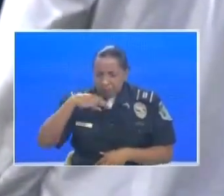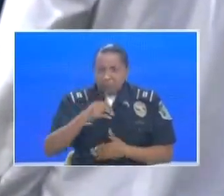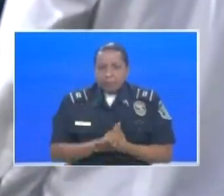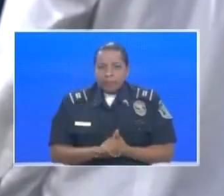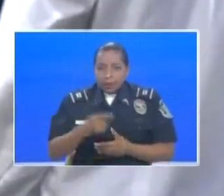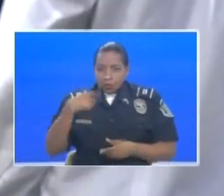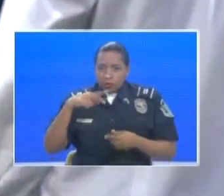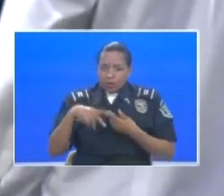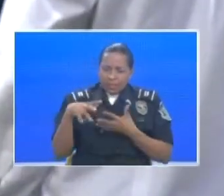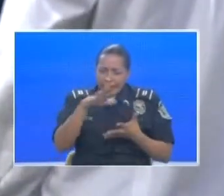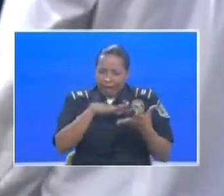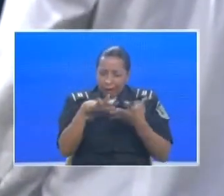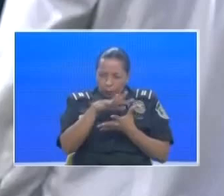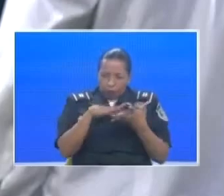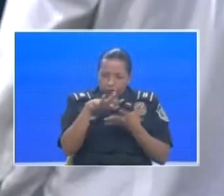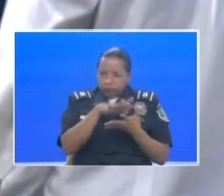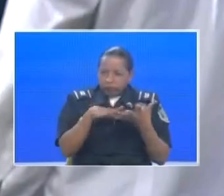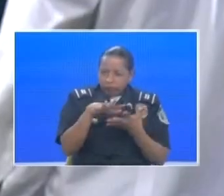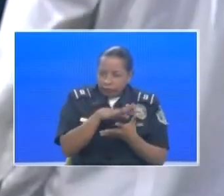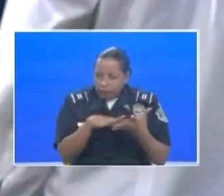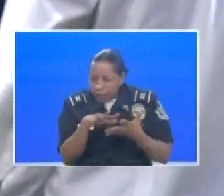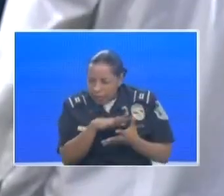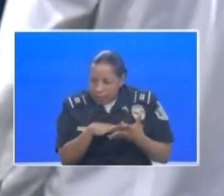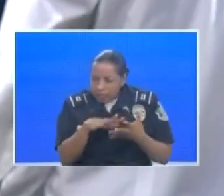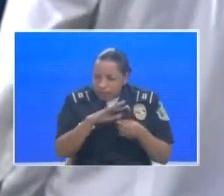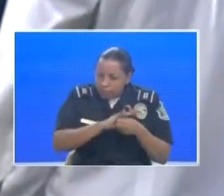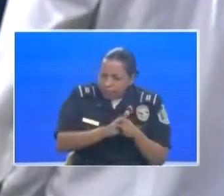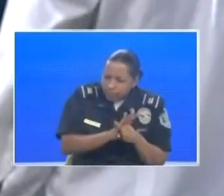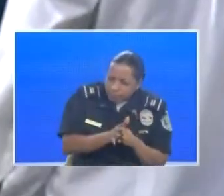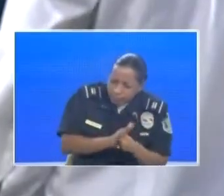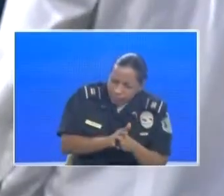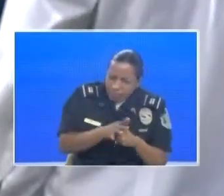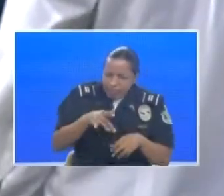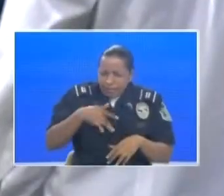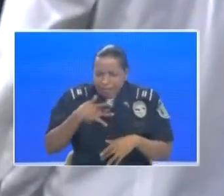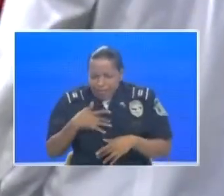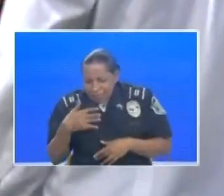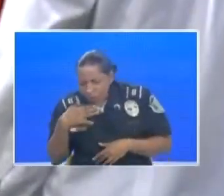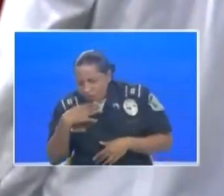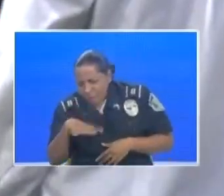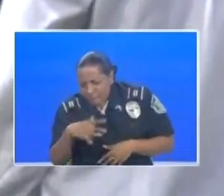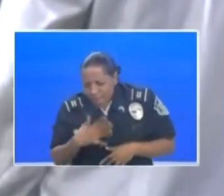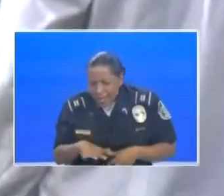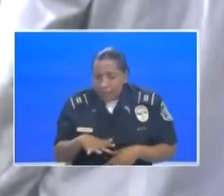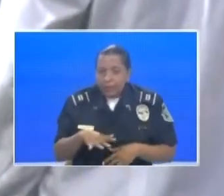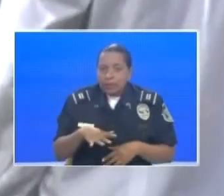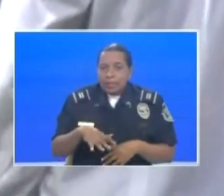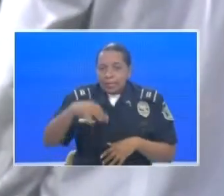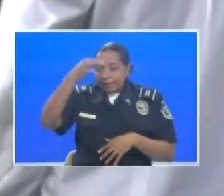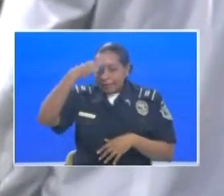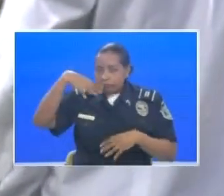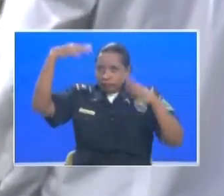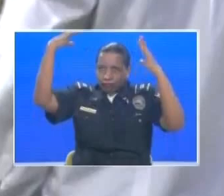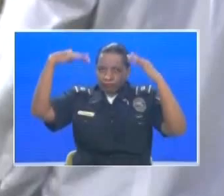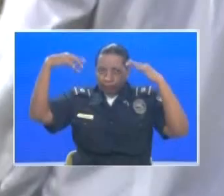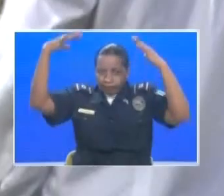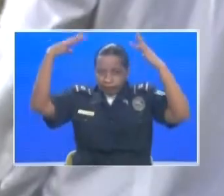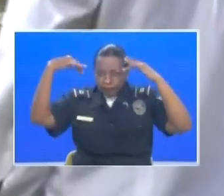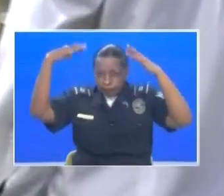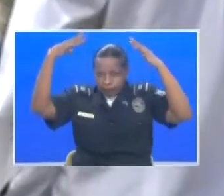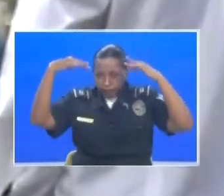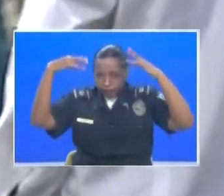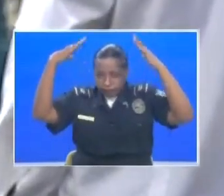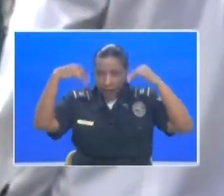Y ahí se va a confundir que vamos a pensar que puede ser el coronavirus, pero hace producto de la